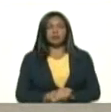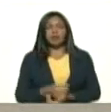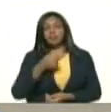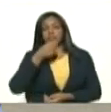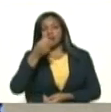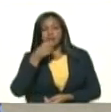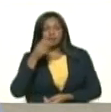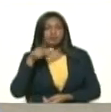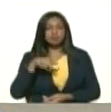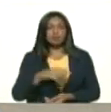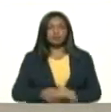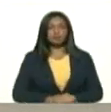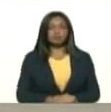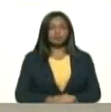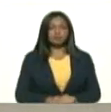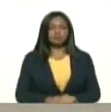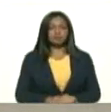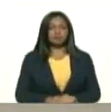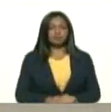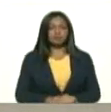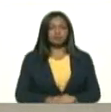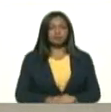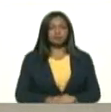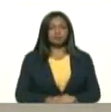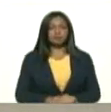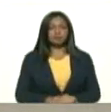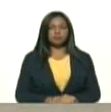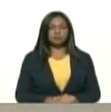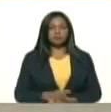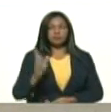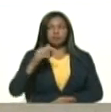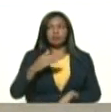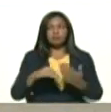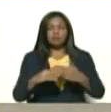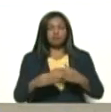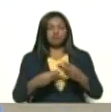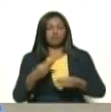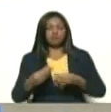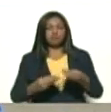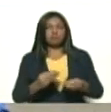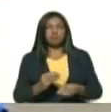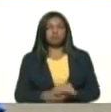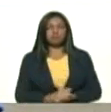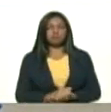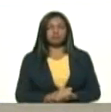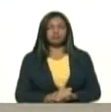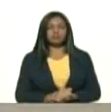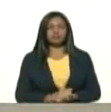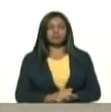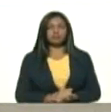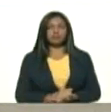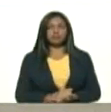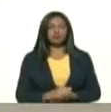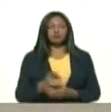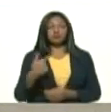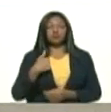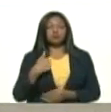entrevistas. Y también vamos a fomentar su edición. Yo